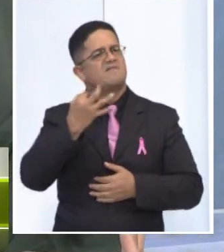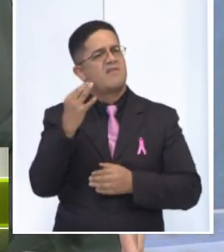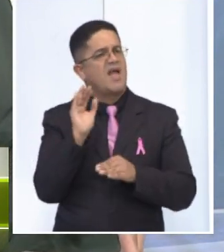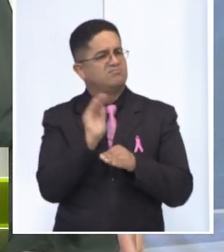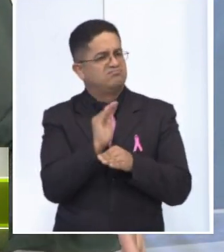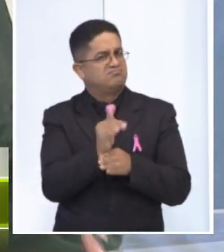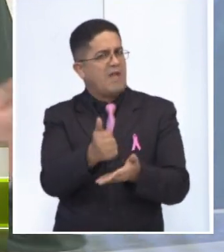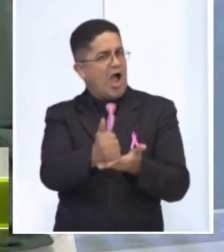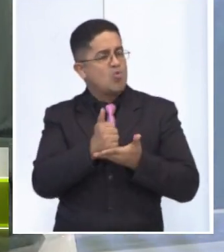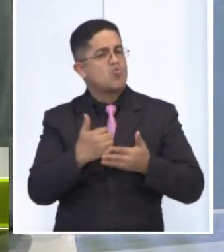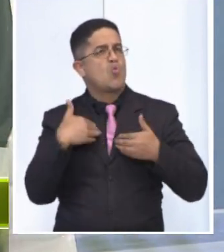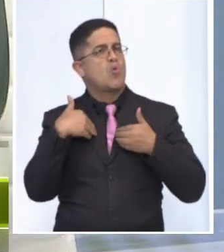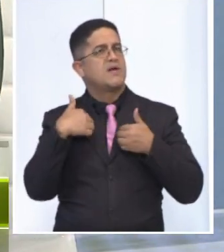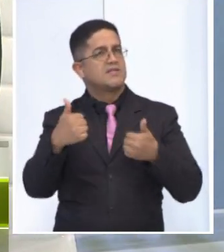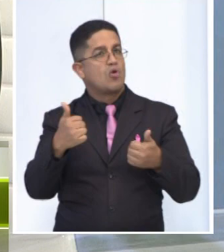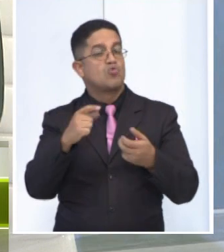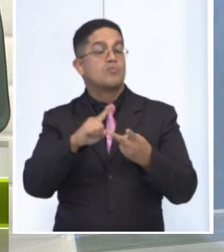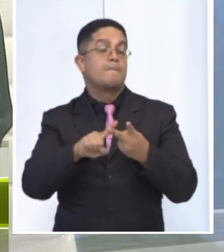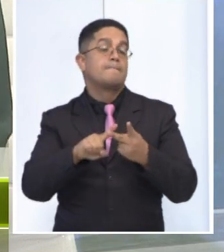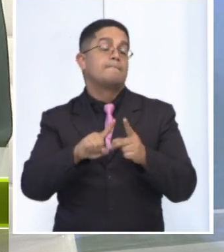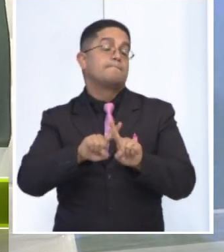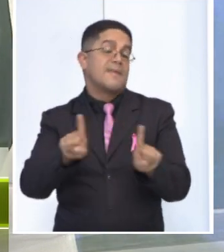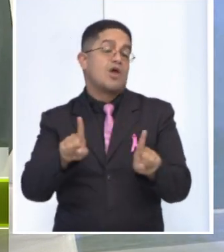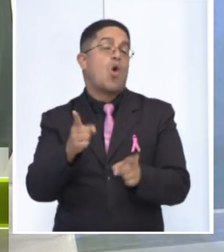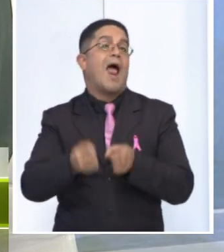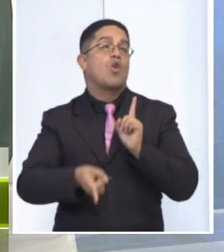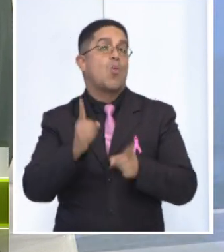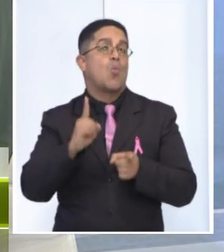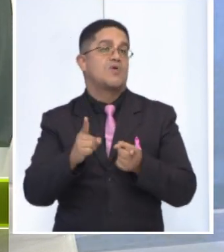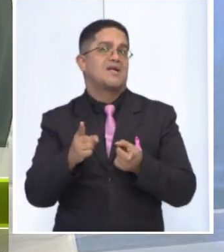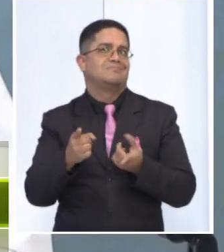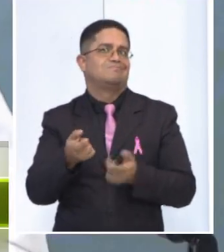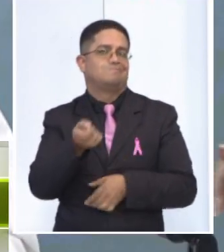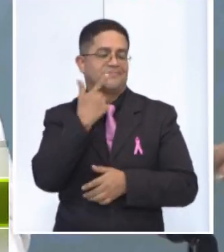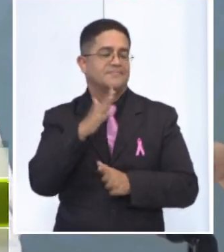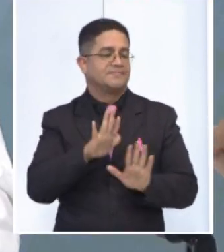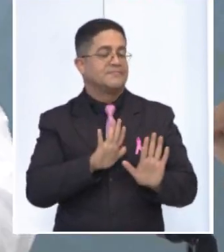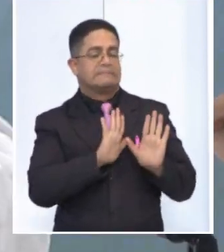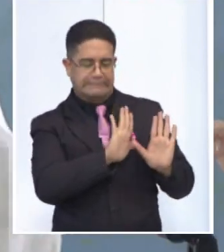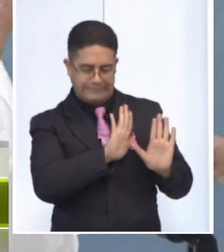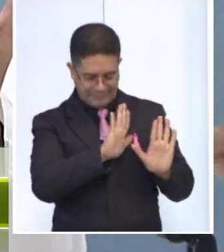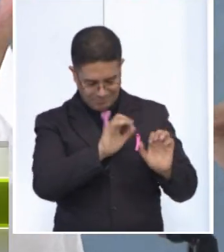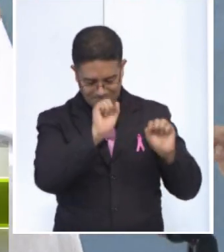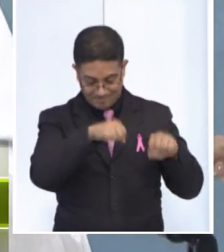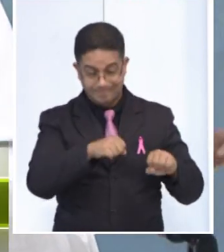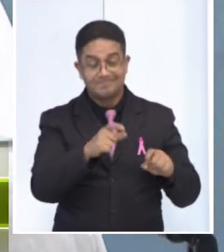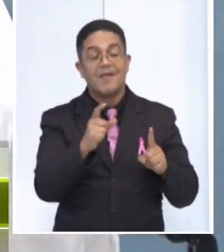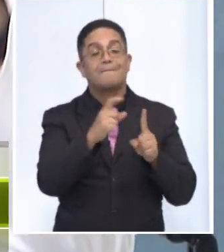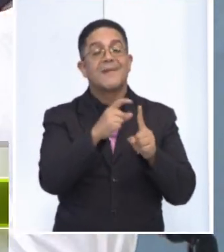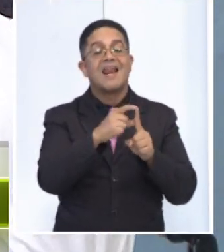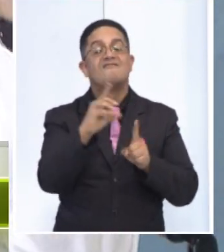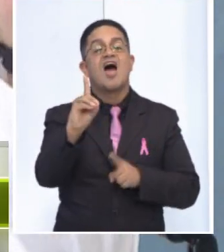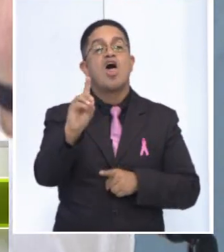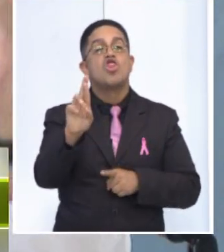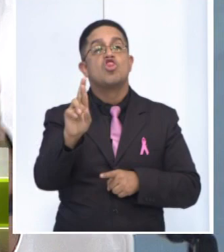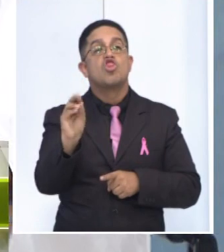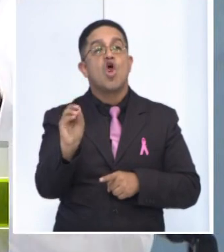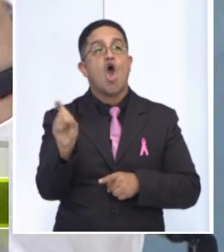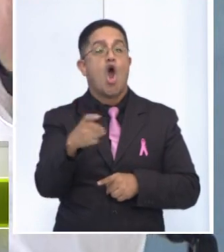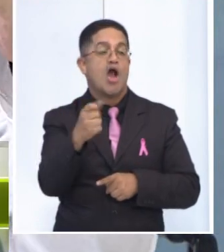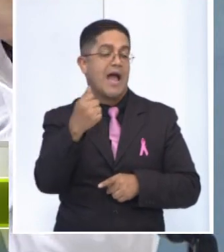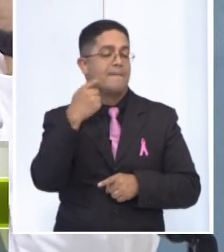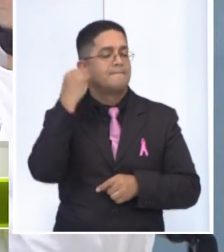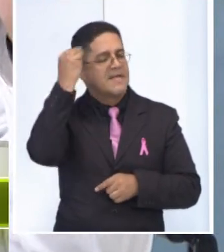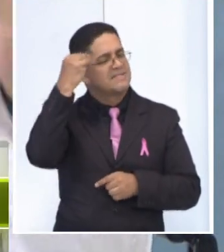y recuperar la salud y aquellas que están dedicadas a deteriorarla. Claro, fíjate, cuando utilizamos la palabra droga, inmediatamente pensamos que es